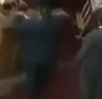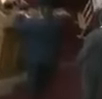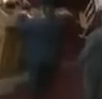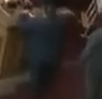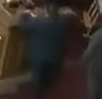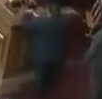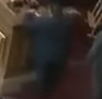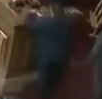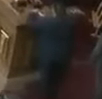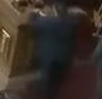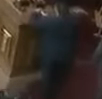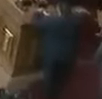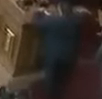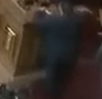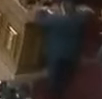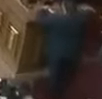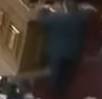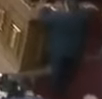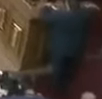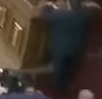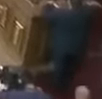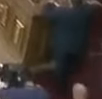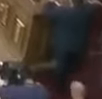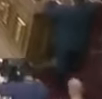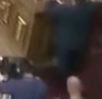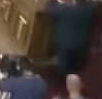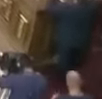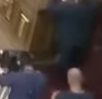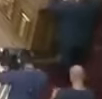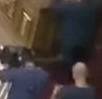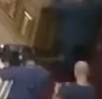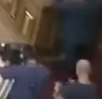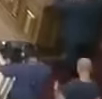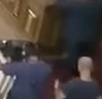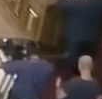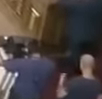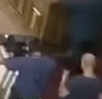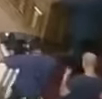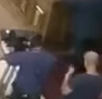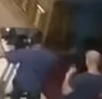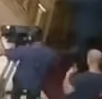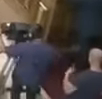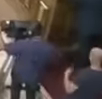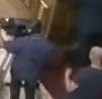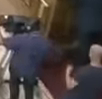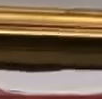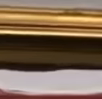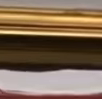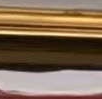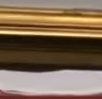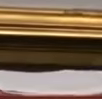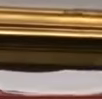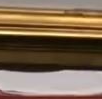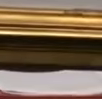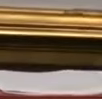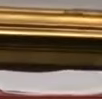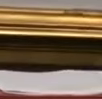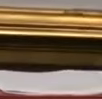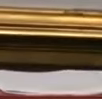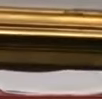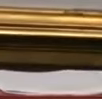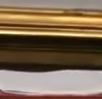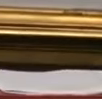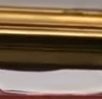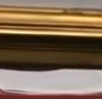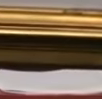primer vicepresidente levantó la sesión ordinaria y convocó para la próxima sesión. Es todo, ciudadano presidente. En consideración,